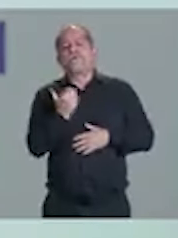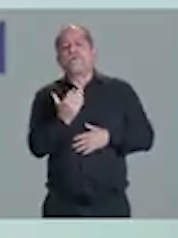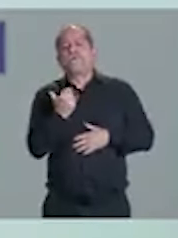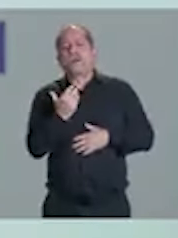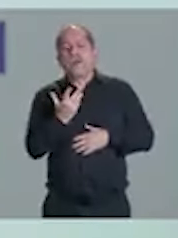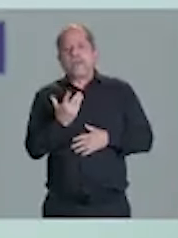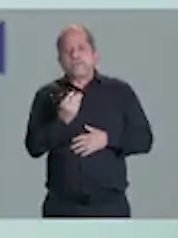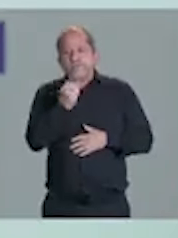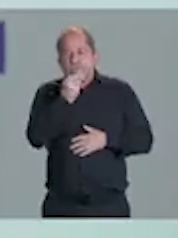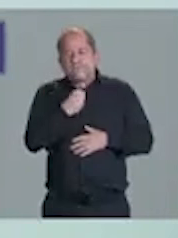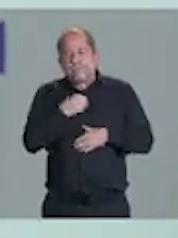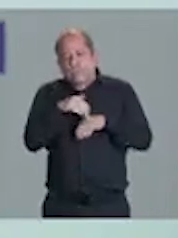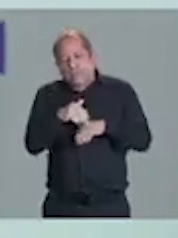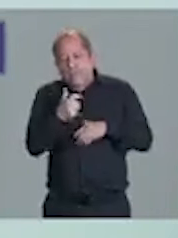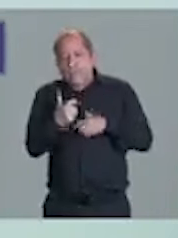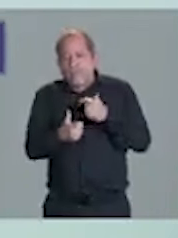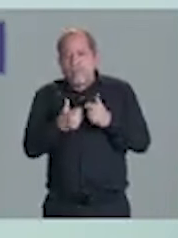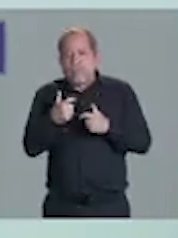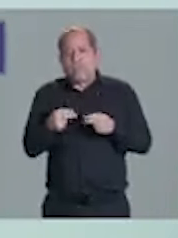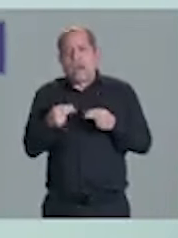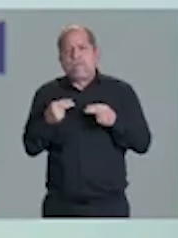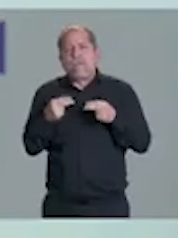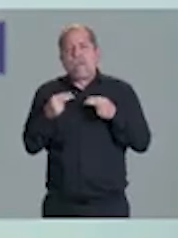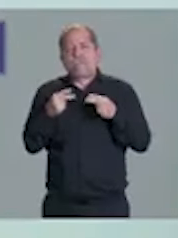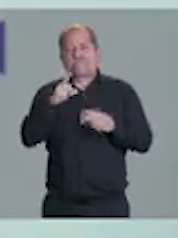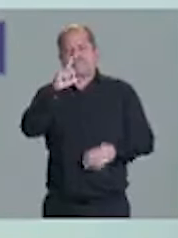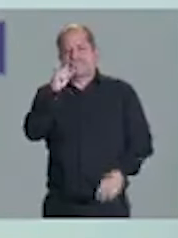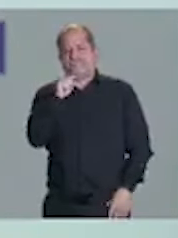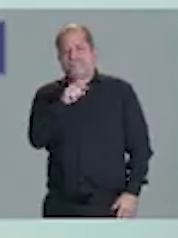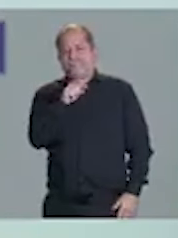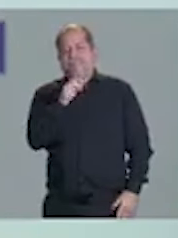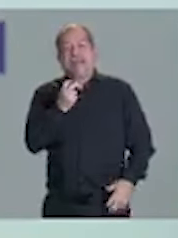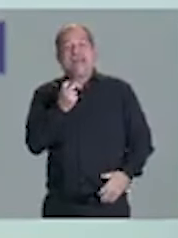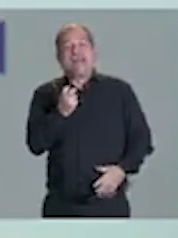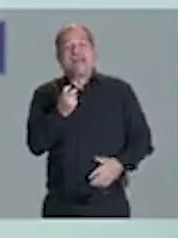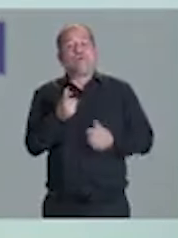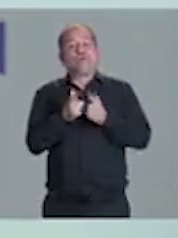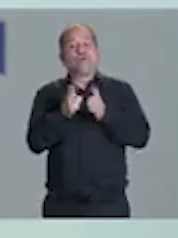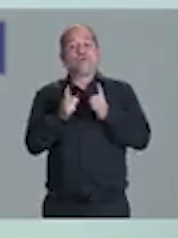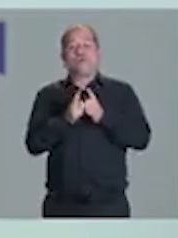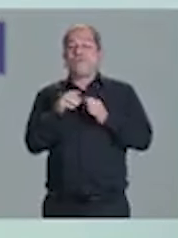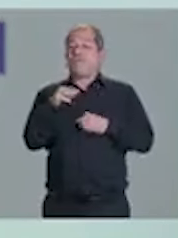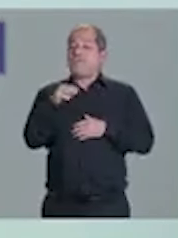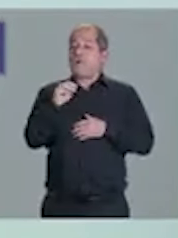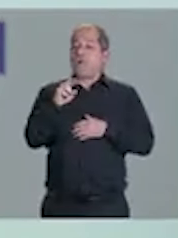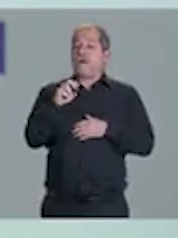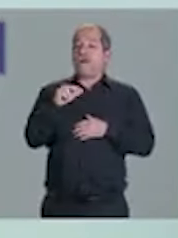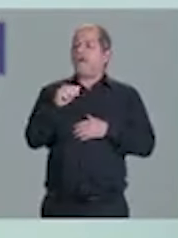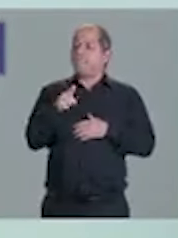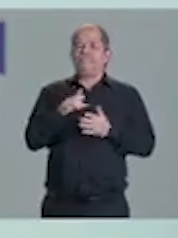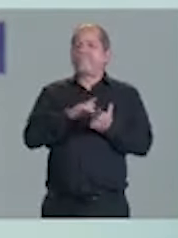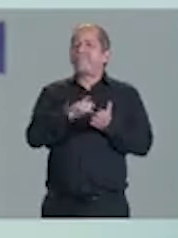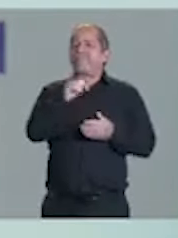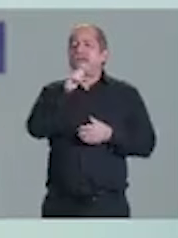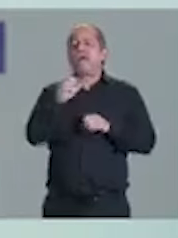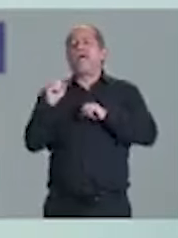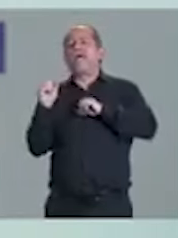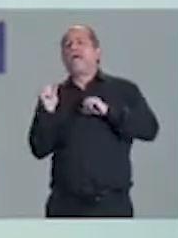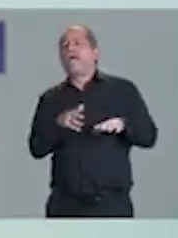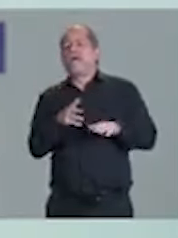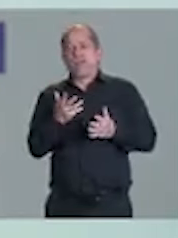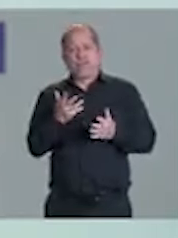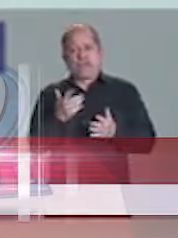a combatir la delincuencia. Pero para que bajen los precios de los productos, y los apodos, como presidenta, fuera de la agenda, voy a castigar